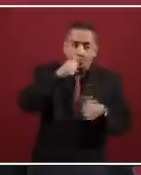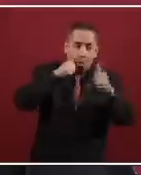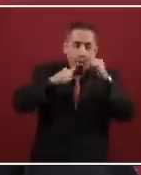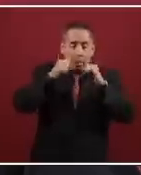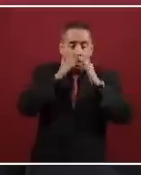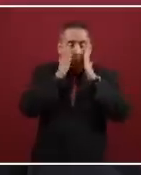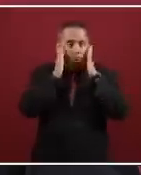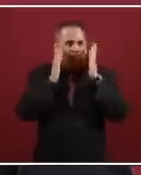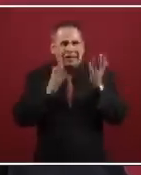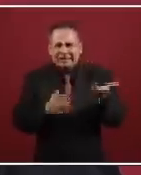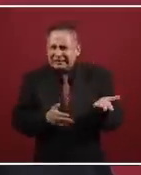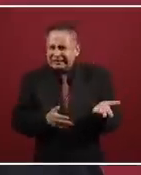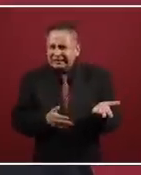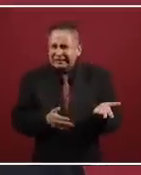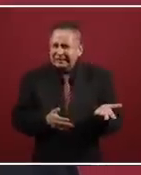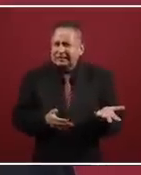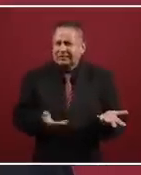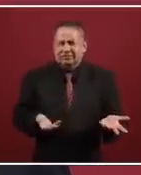Entonces,